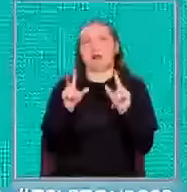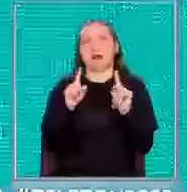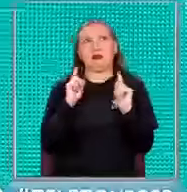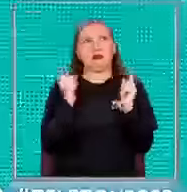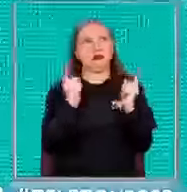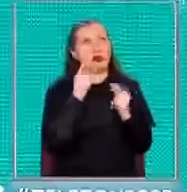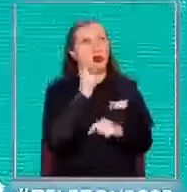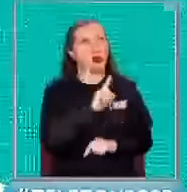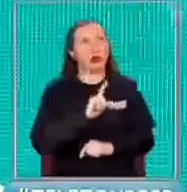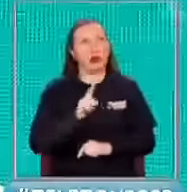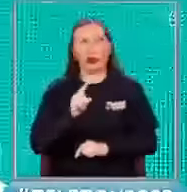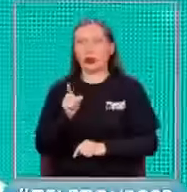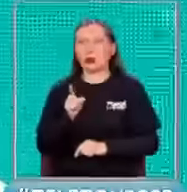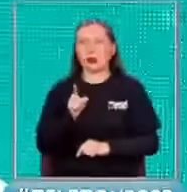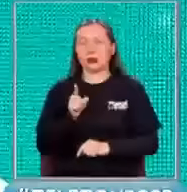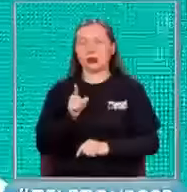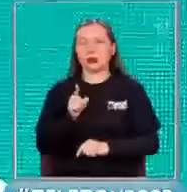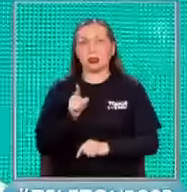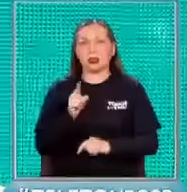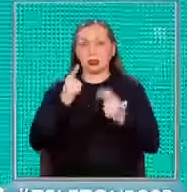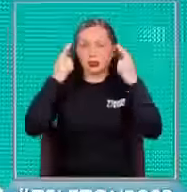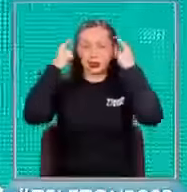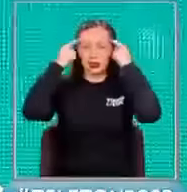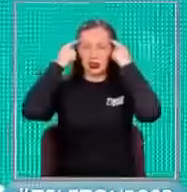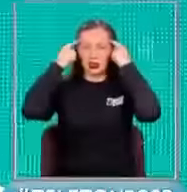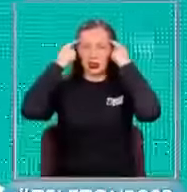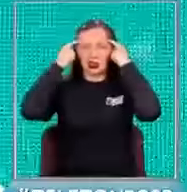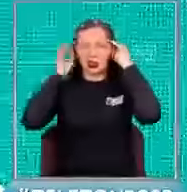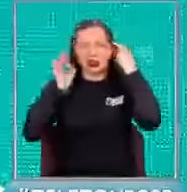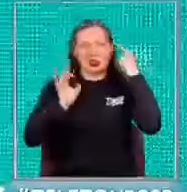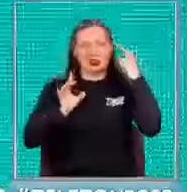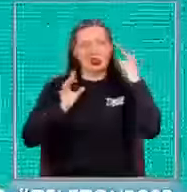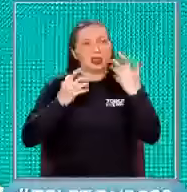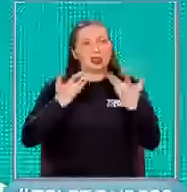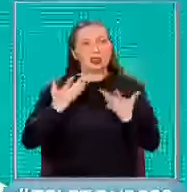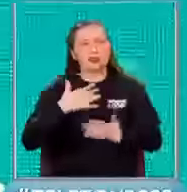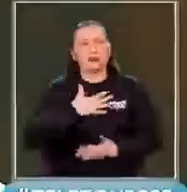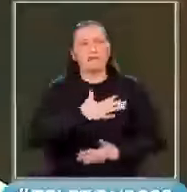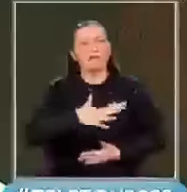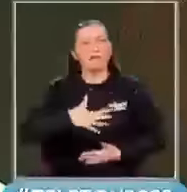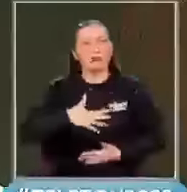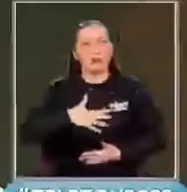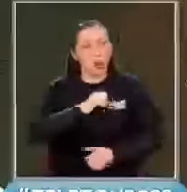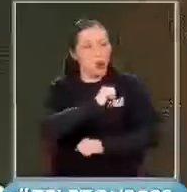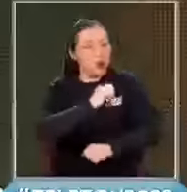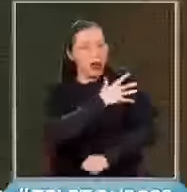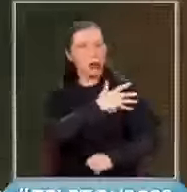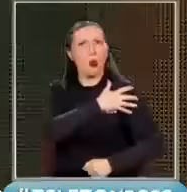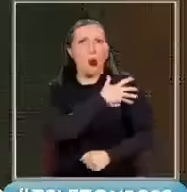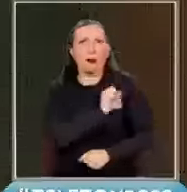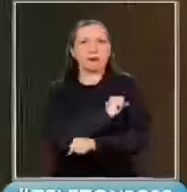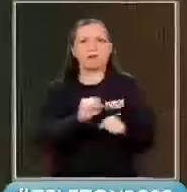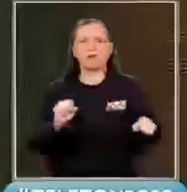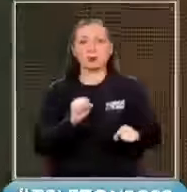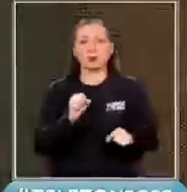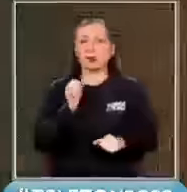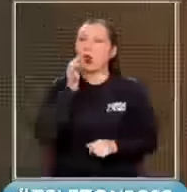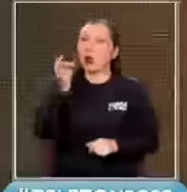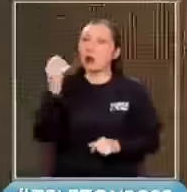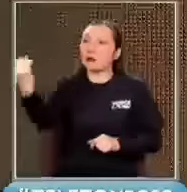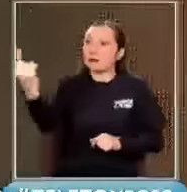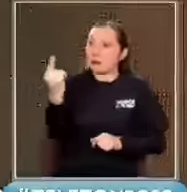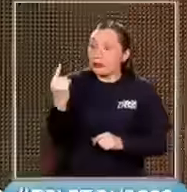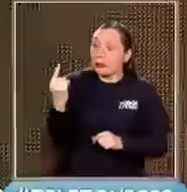que no conocía. Sentía puntos en la cabeza... Y no movía un brazo. Entonces yo decía a la gente que me iba a